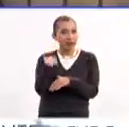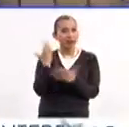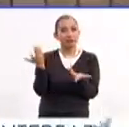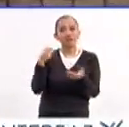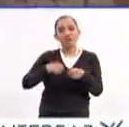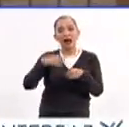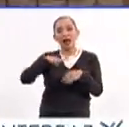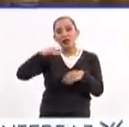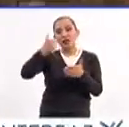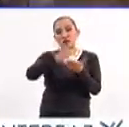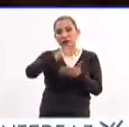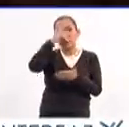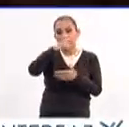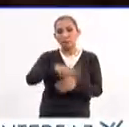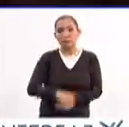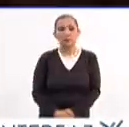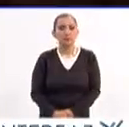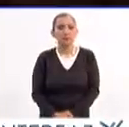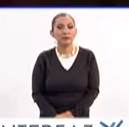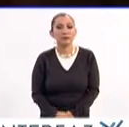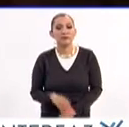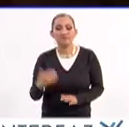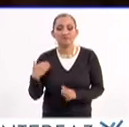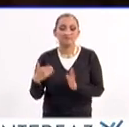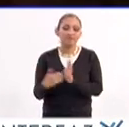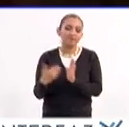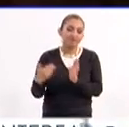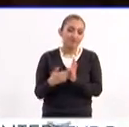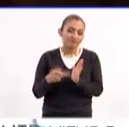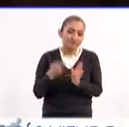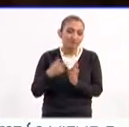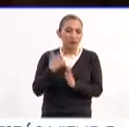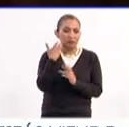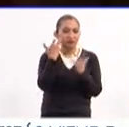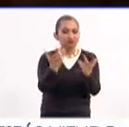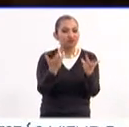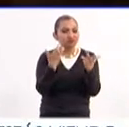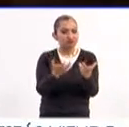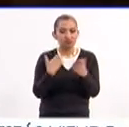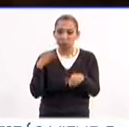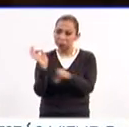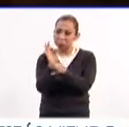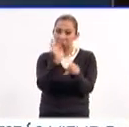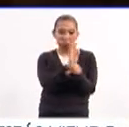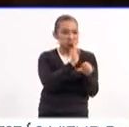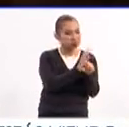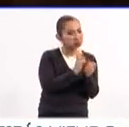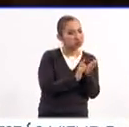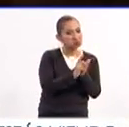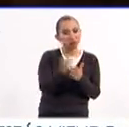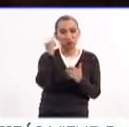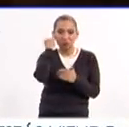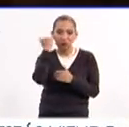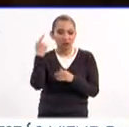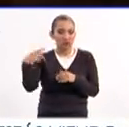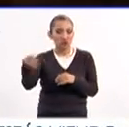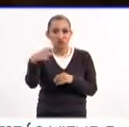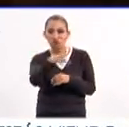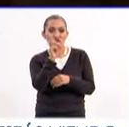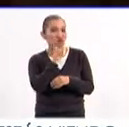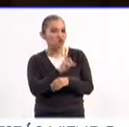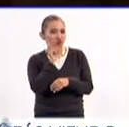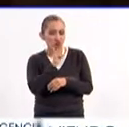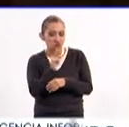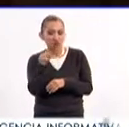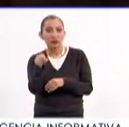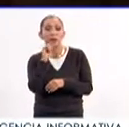Residentes de la Ciudad de México. La insistencia y las ganas de querer estar defendiendo los derechos indígenas y el de las mujeres es